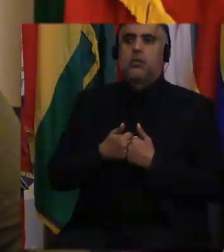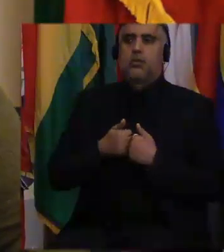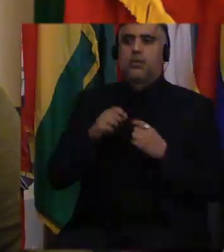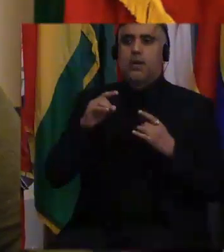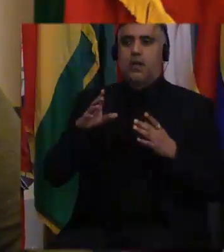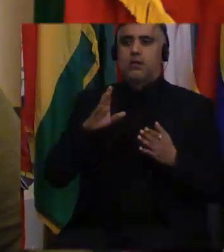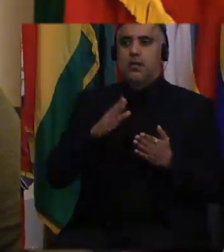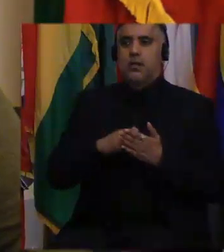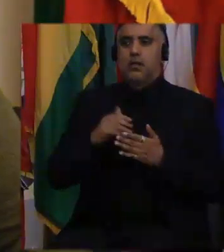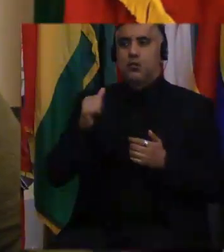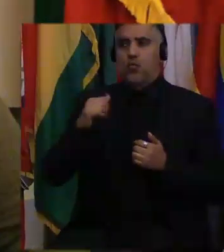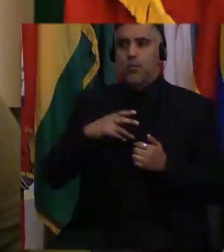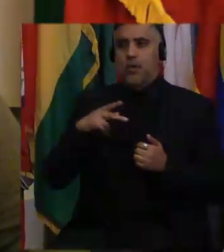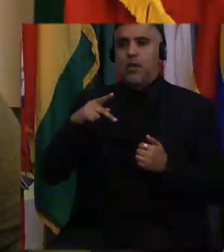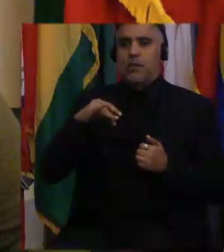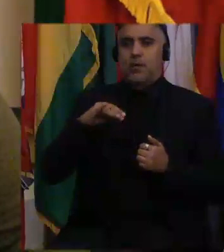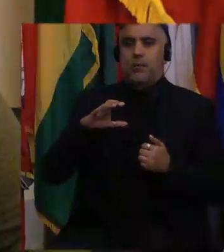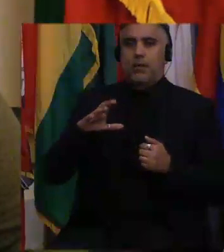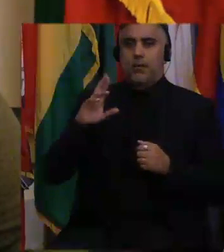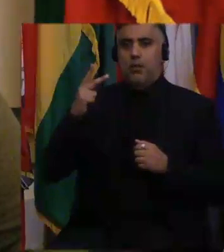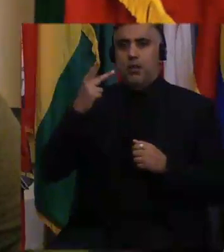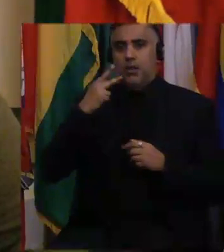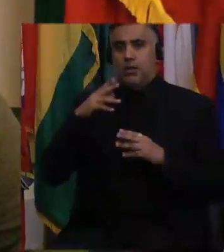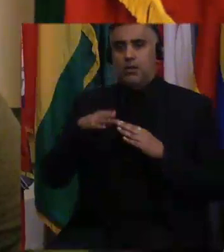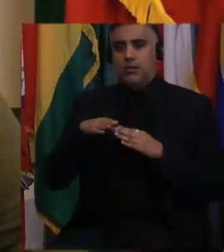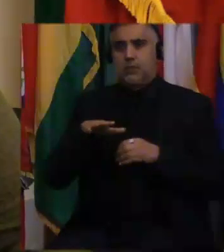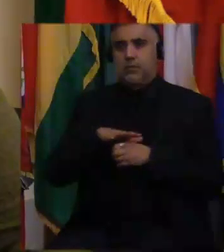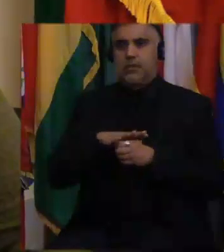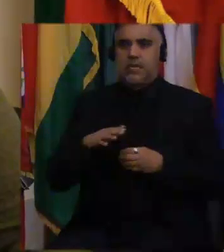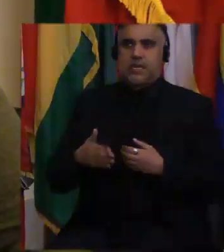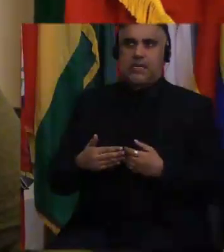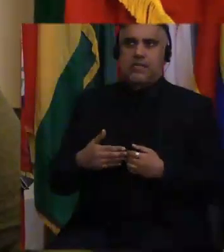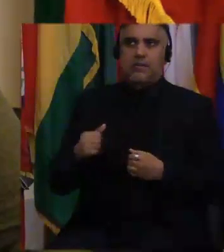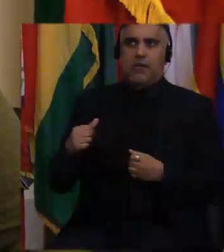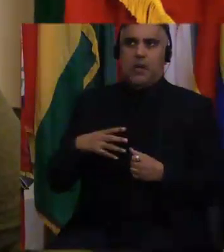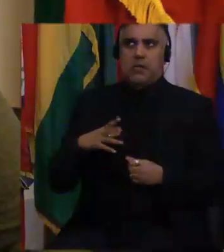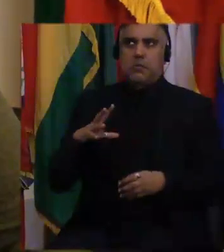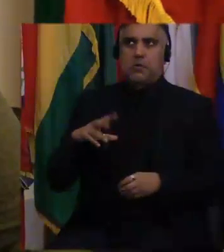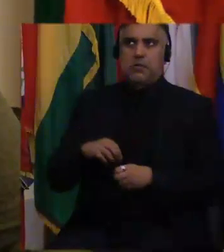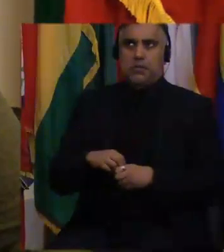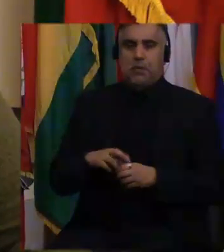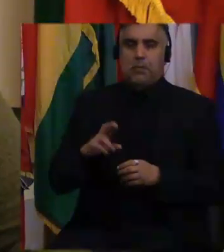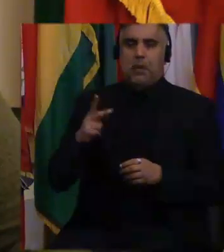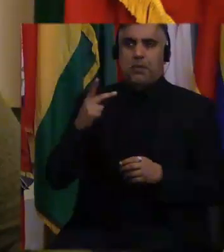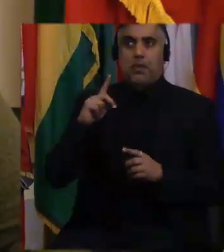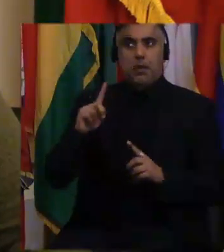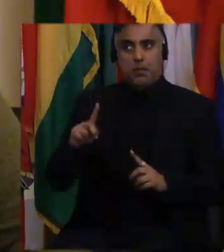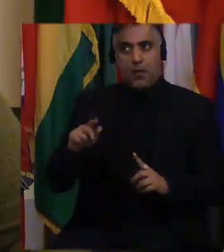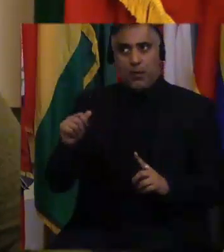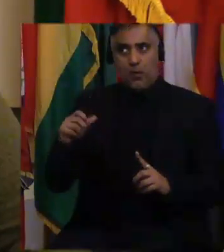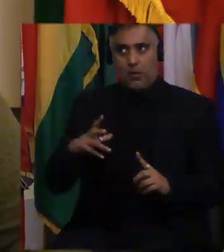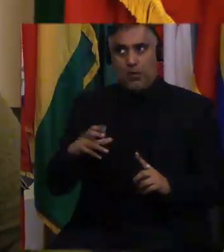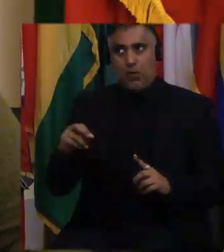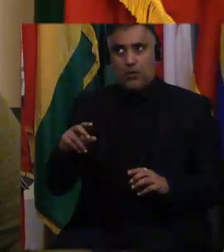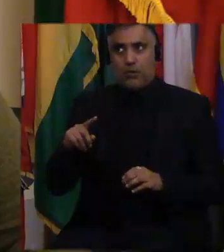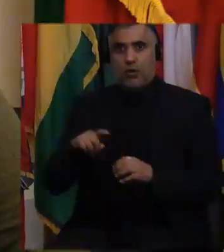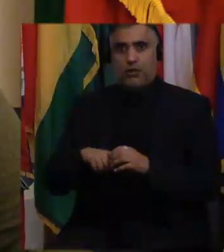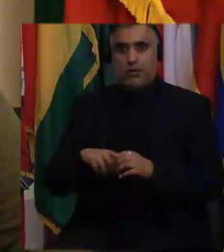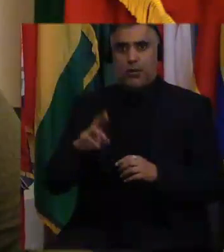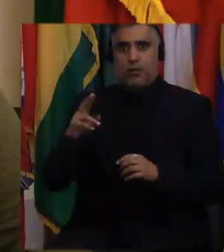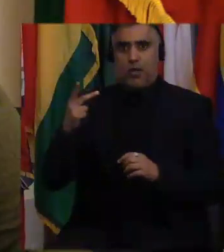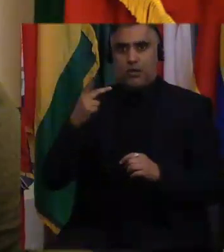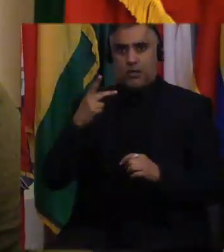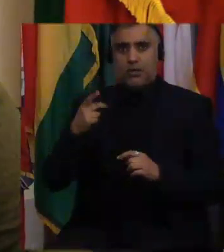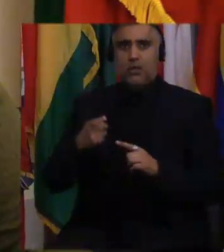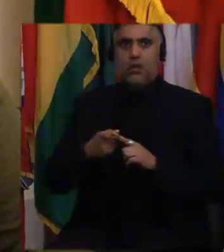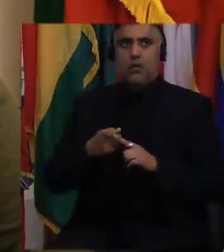políticos. Es muy fácil para un hombre participar en política, pero cuando una mujer participa en política, desde lo más simple,